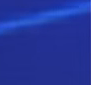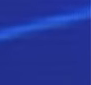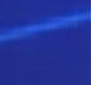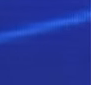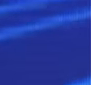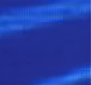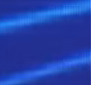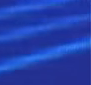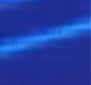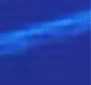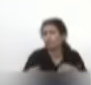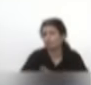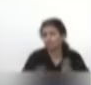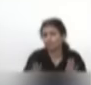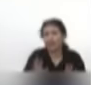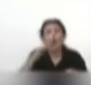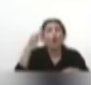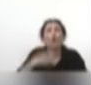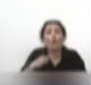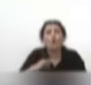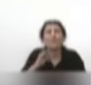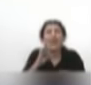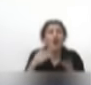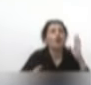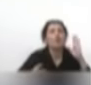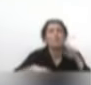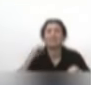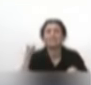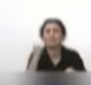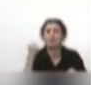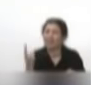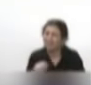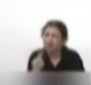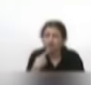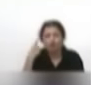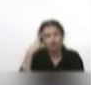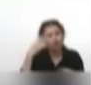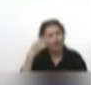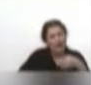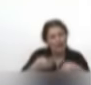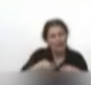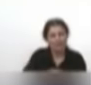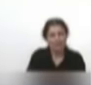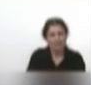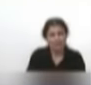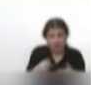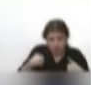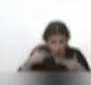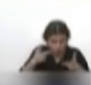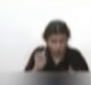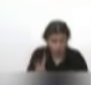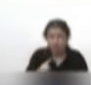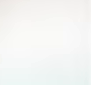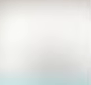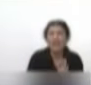Que se haga cargo, a ver si esta noche puede apoyar la cabeza en la almohada pensando que votó igual que toda esa banda de bandidos. Que se haga